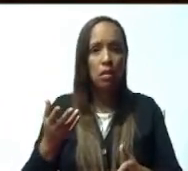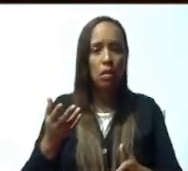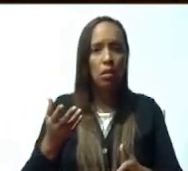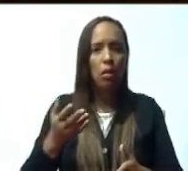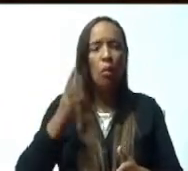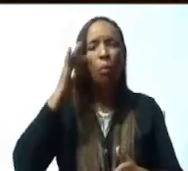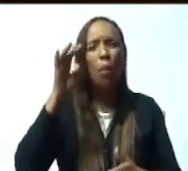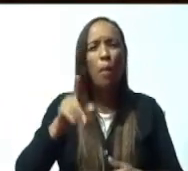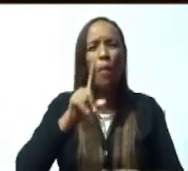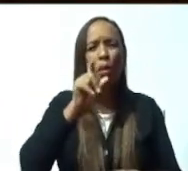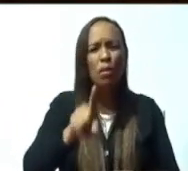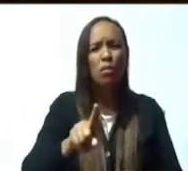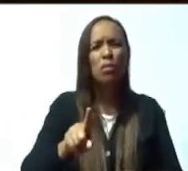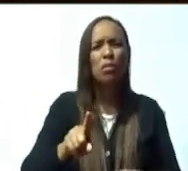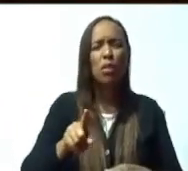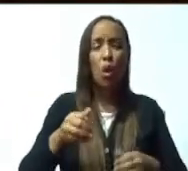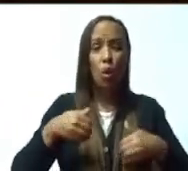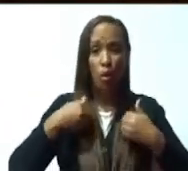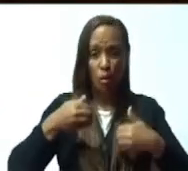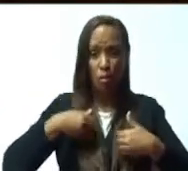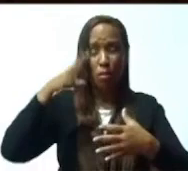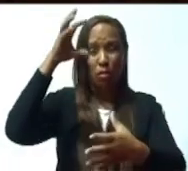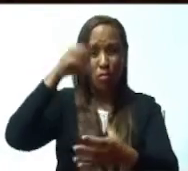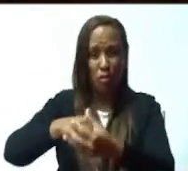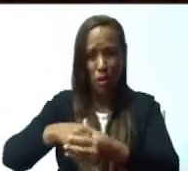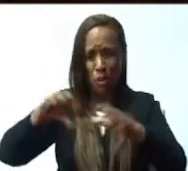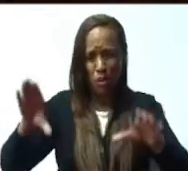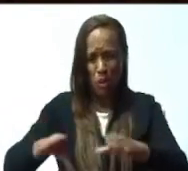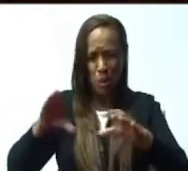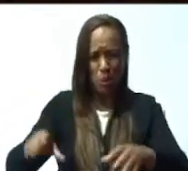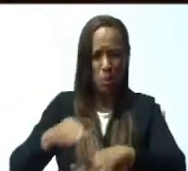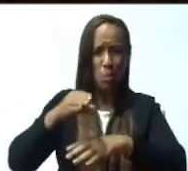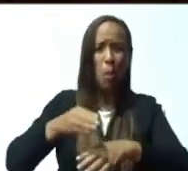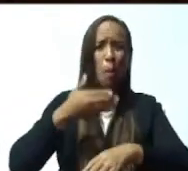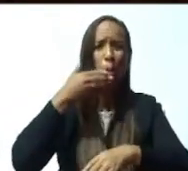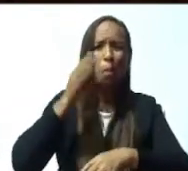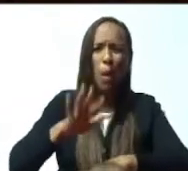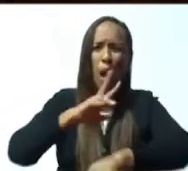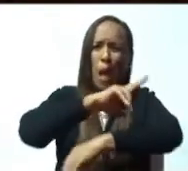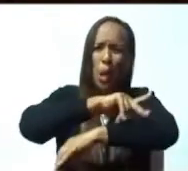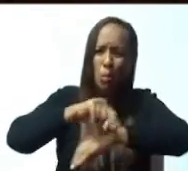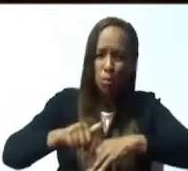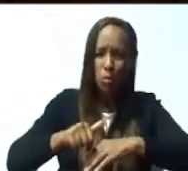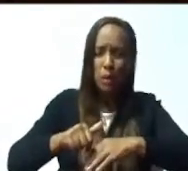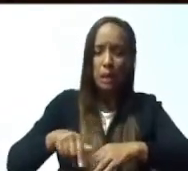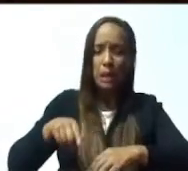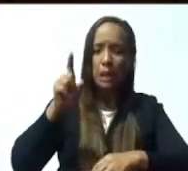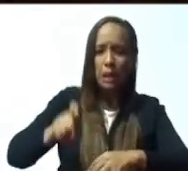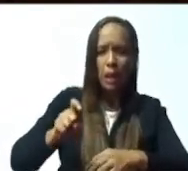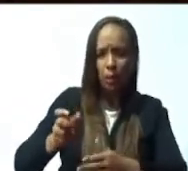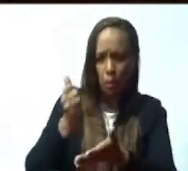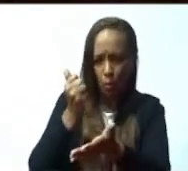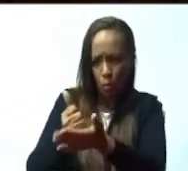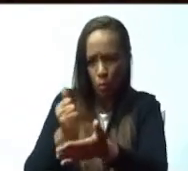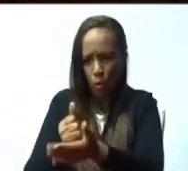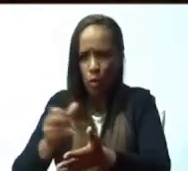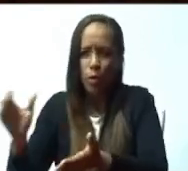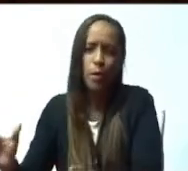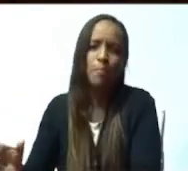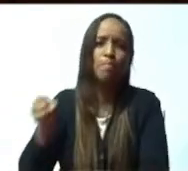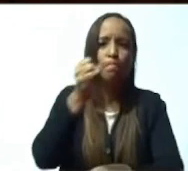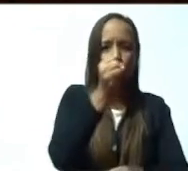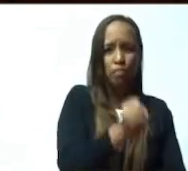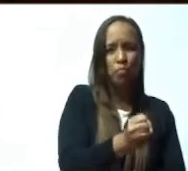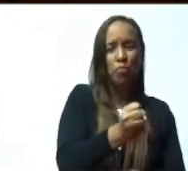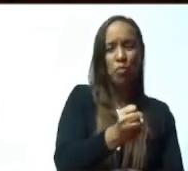delincuencia? Porque este presupuesto y esta aprobación de esta ley como instrumento de desarrollo, como dice la